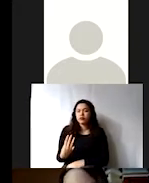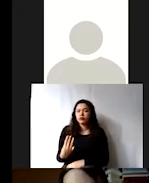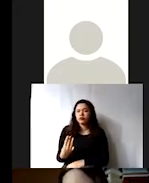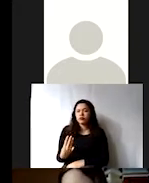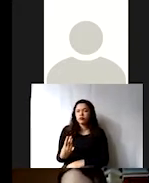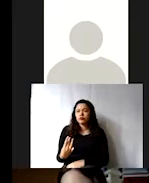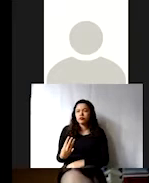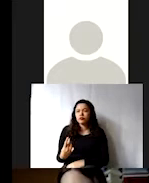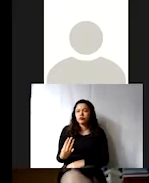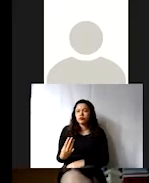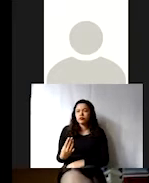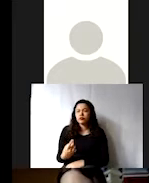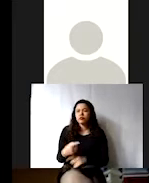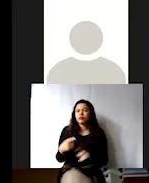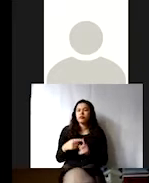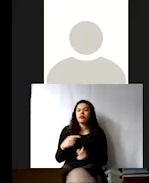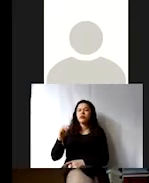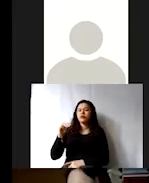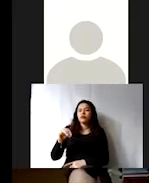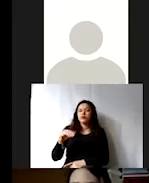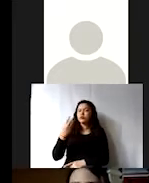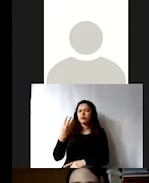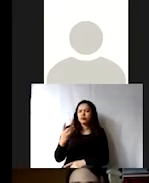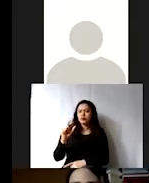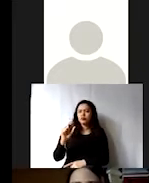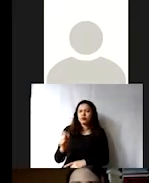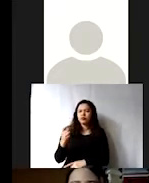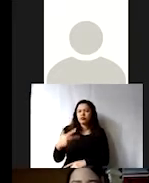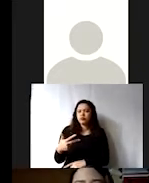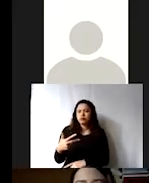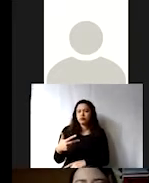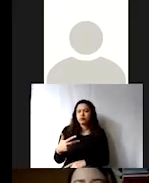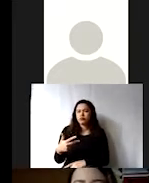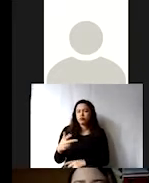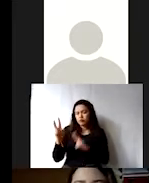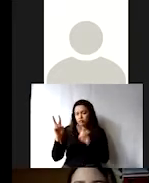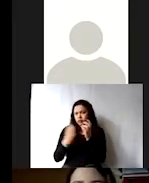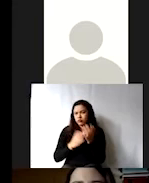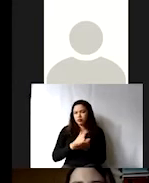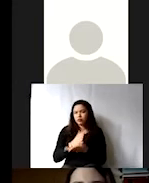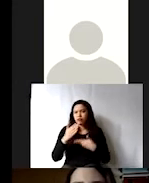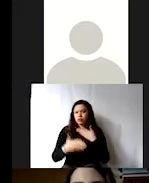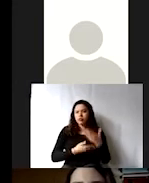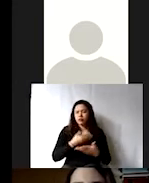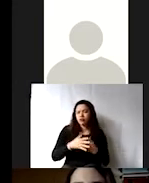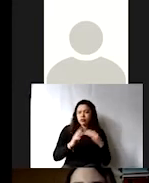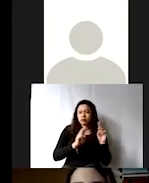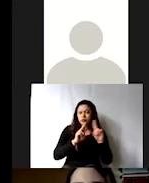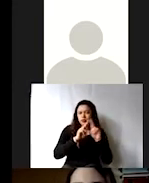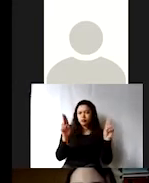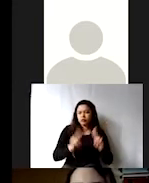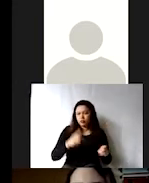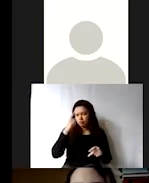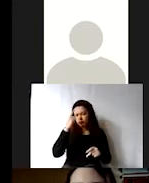la meta 3.8, en donde habla de acceso a servicios, acceso universal a los servicios de